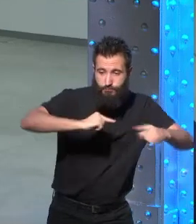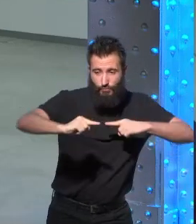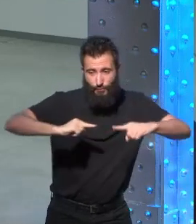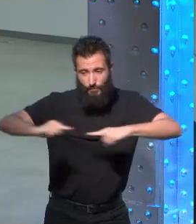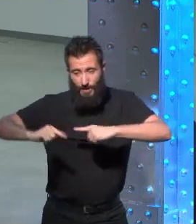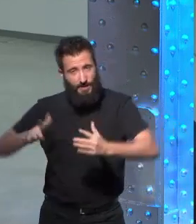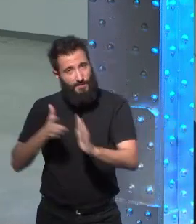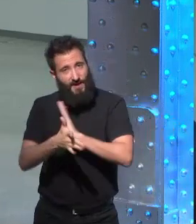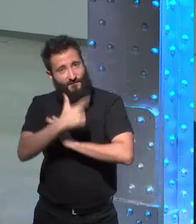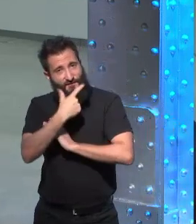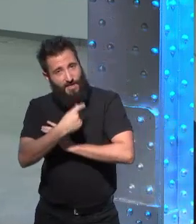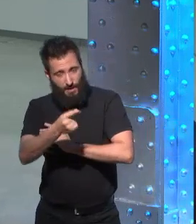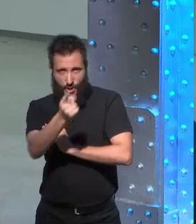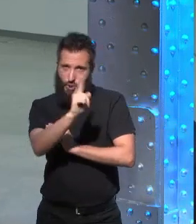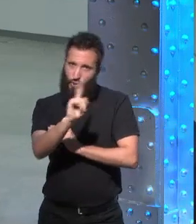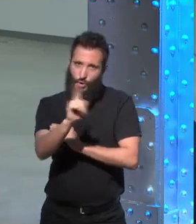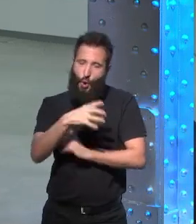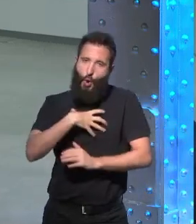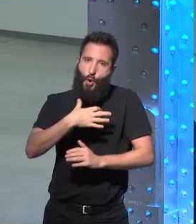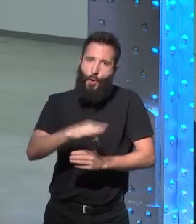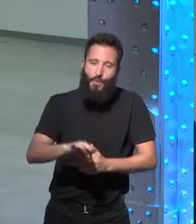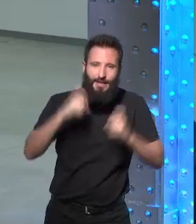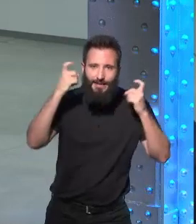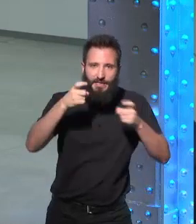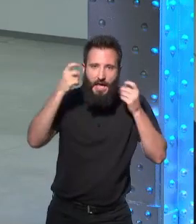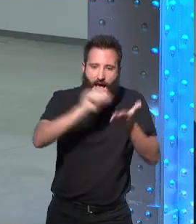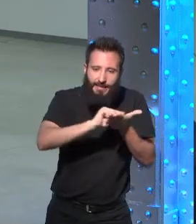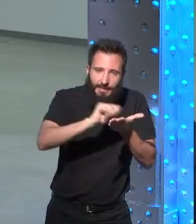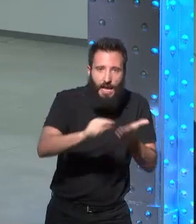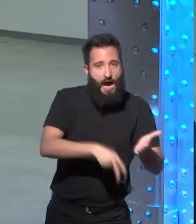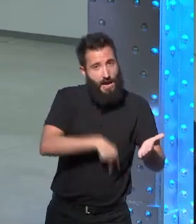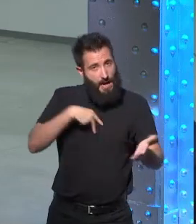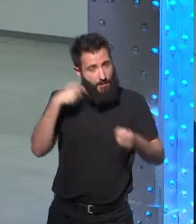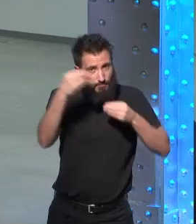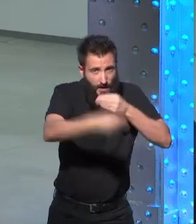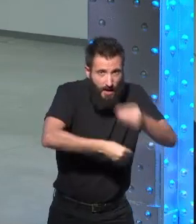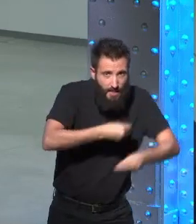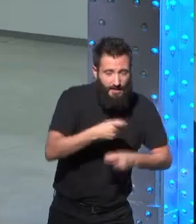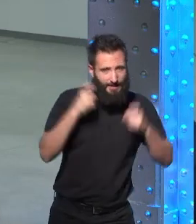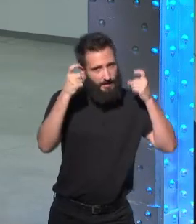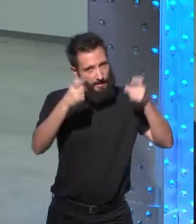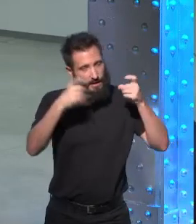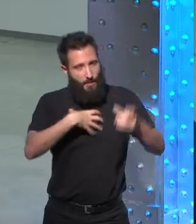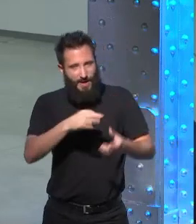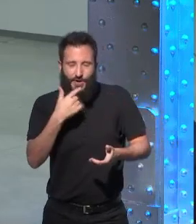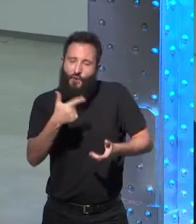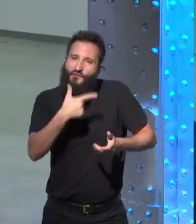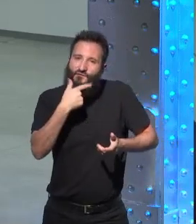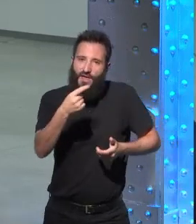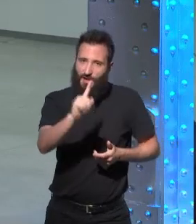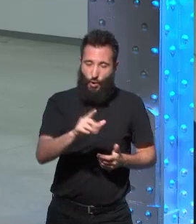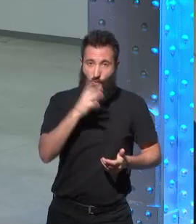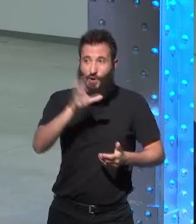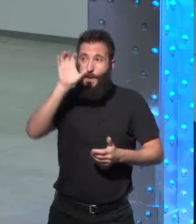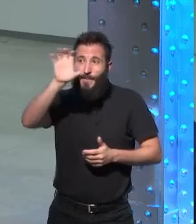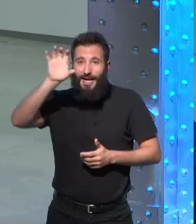es sencillo. ¿Se puede hacer de una Secretaría General? Se puede intentar. No es sencillo. En otros países hay